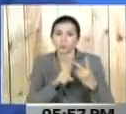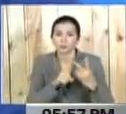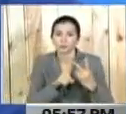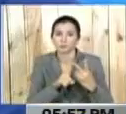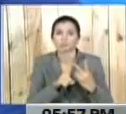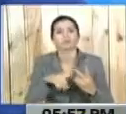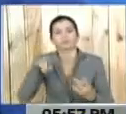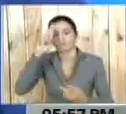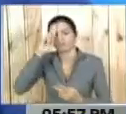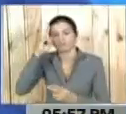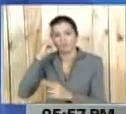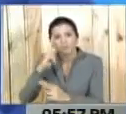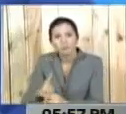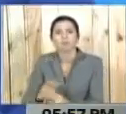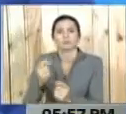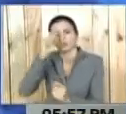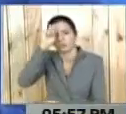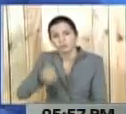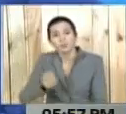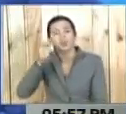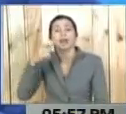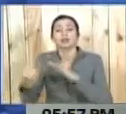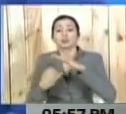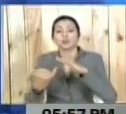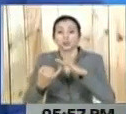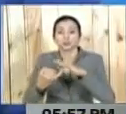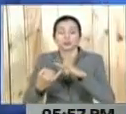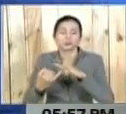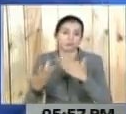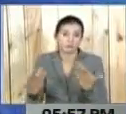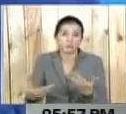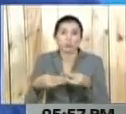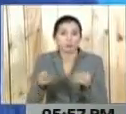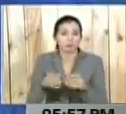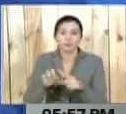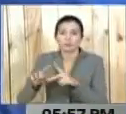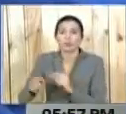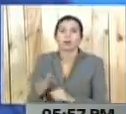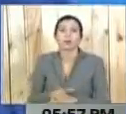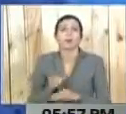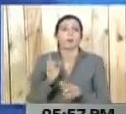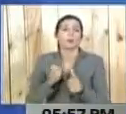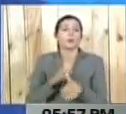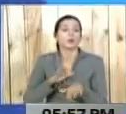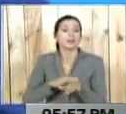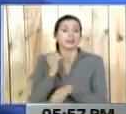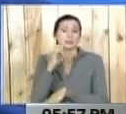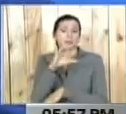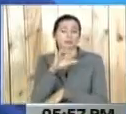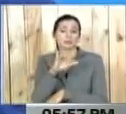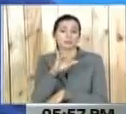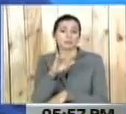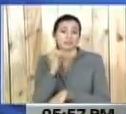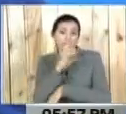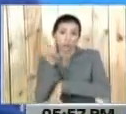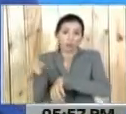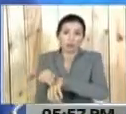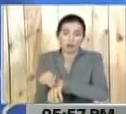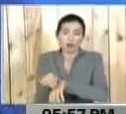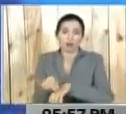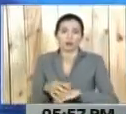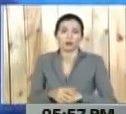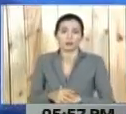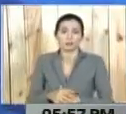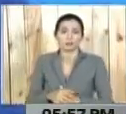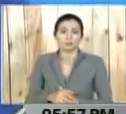de la institucionalidad democrática, otra victoria del pueblo venezolano. Uno, cuando la Asamblea Nacional echa para atrás una posición forajida, un elemento que no está